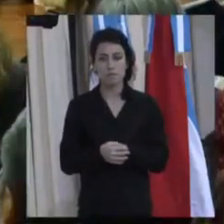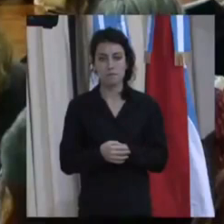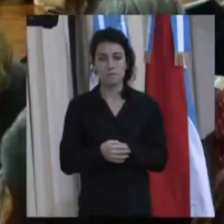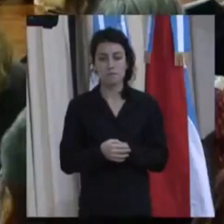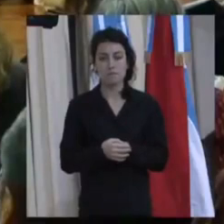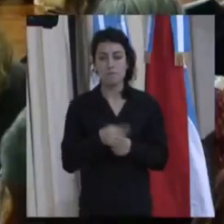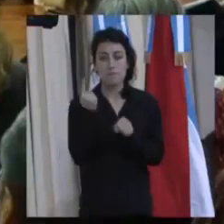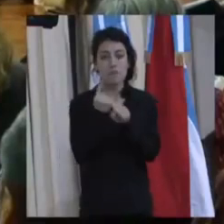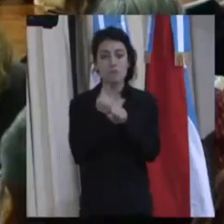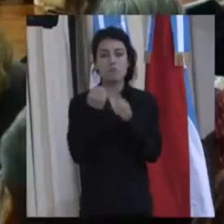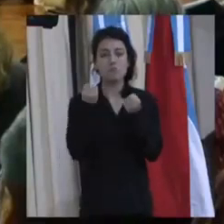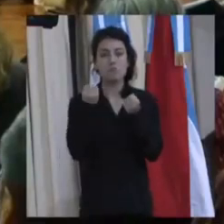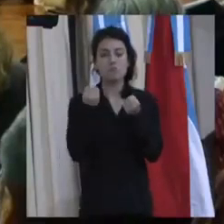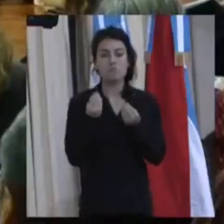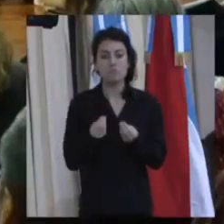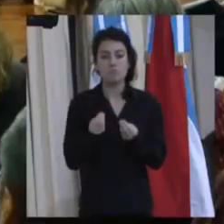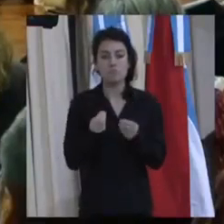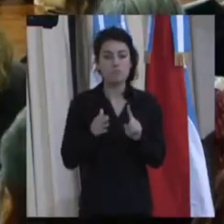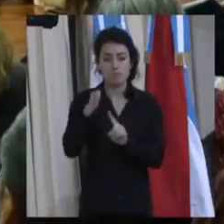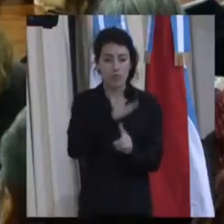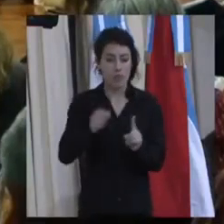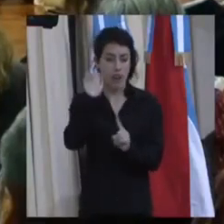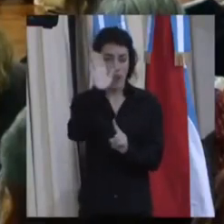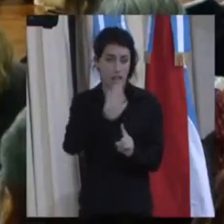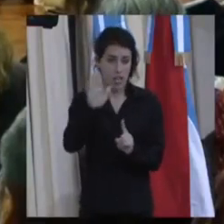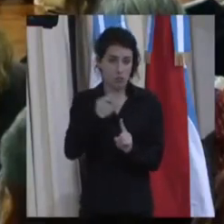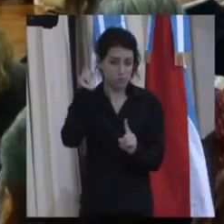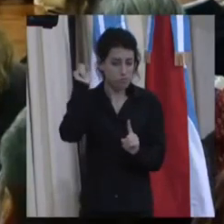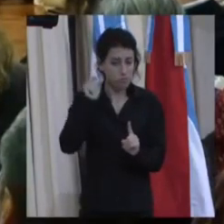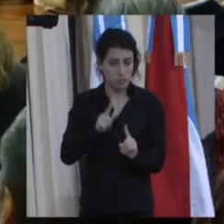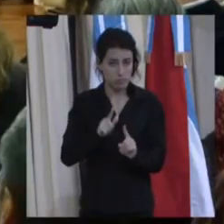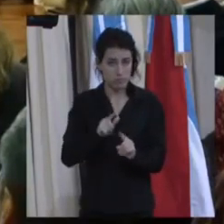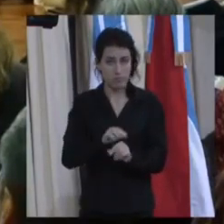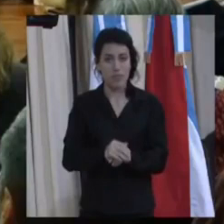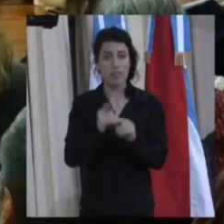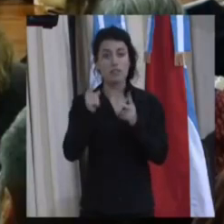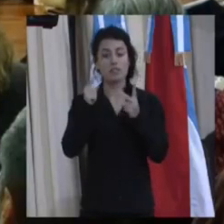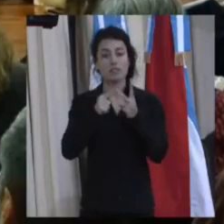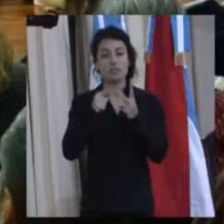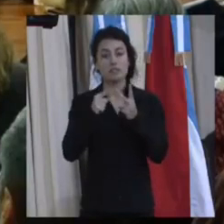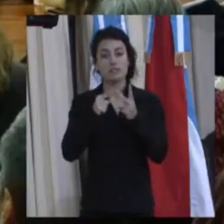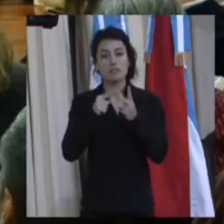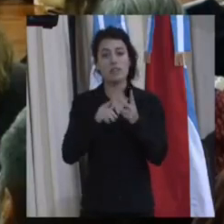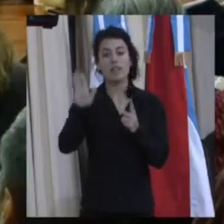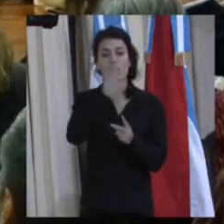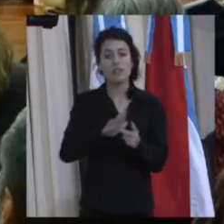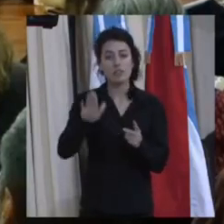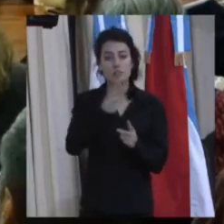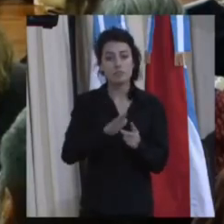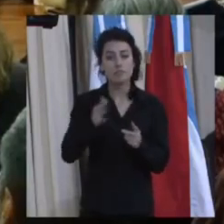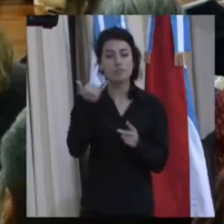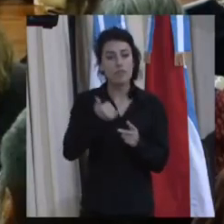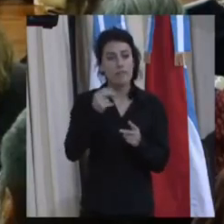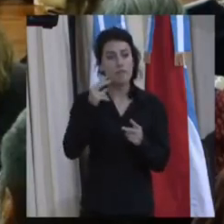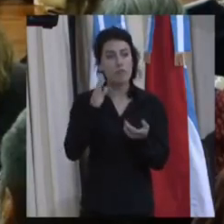en primer lugar, por la propia coyuntura regional, pero también porque en la región existen